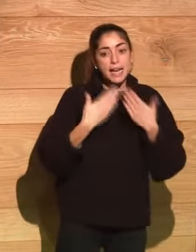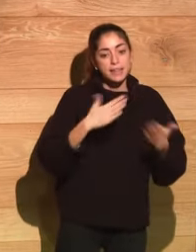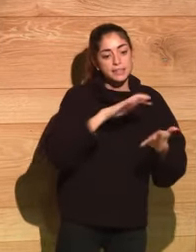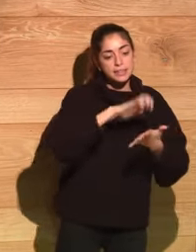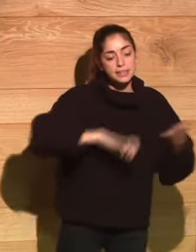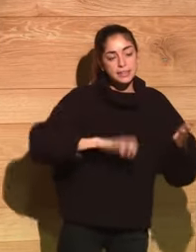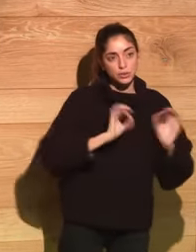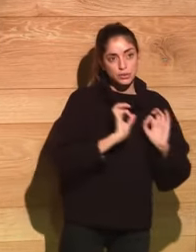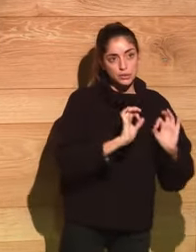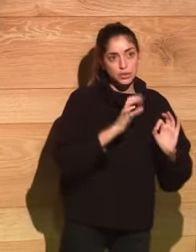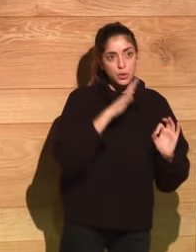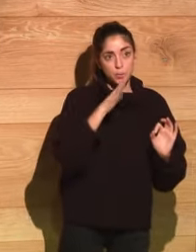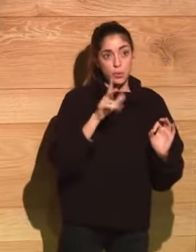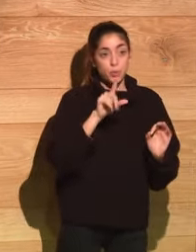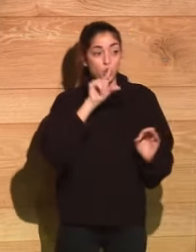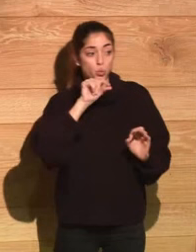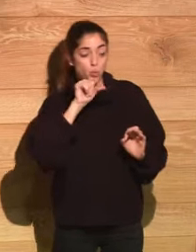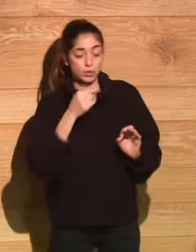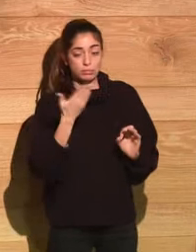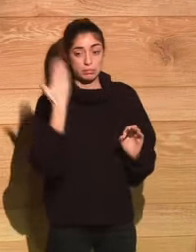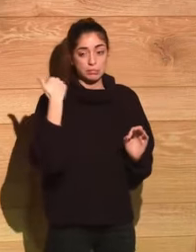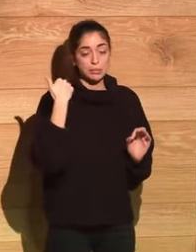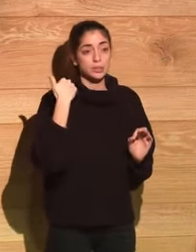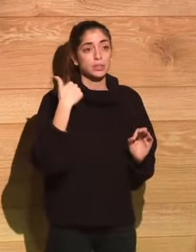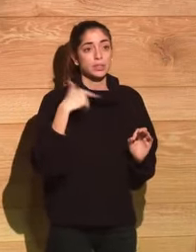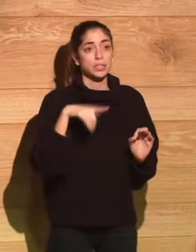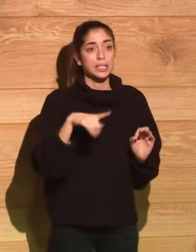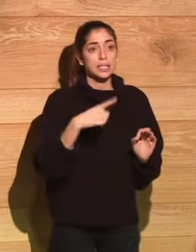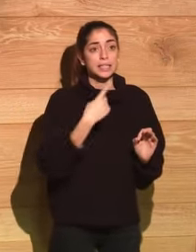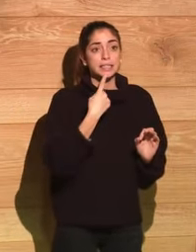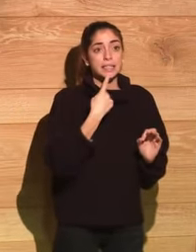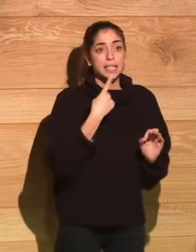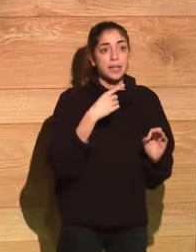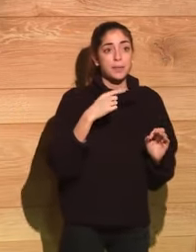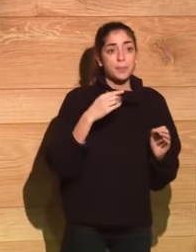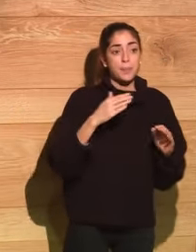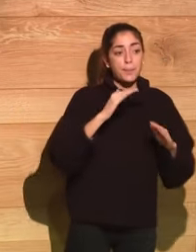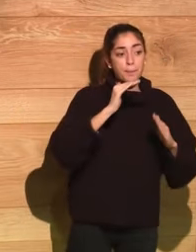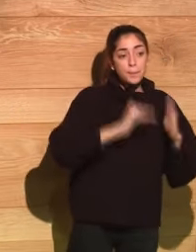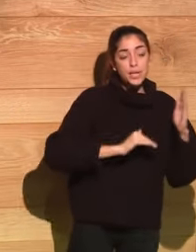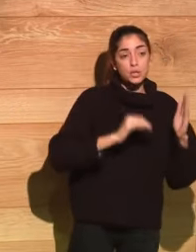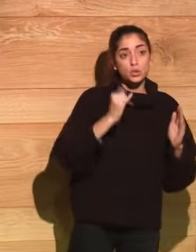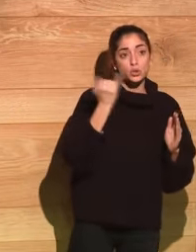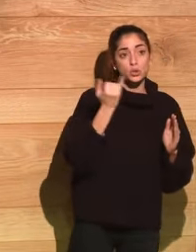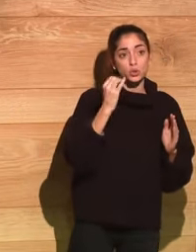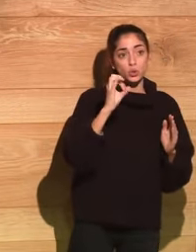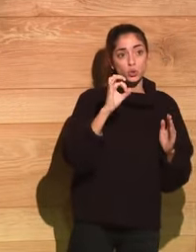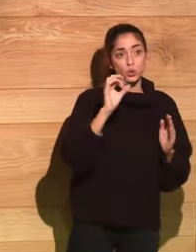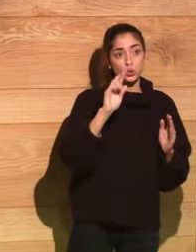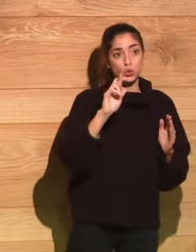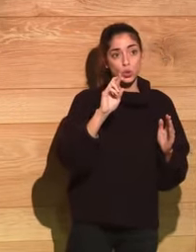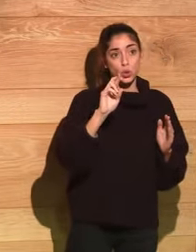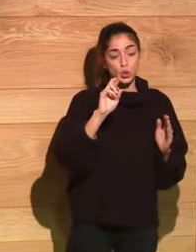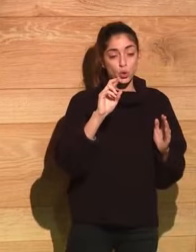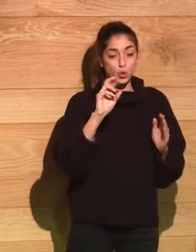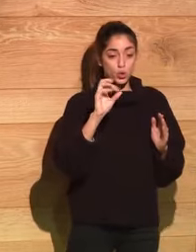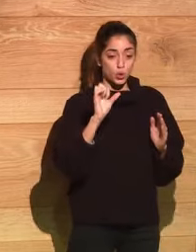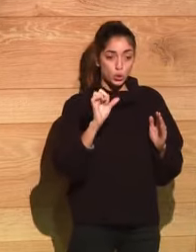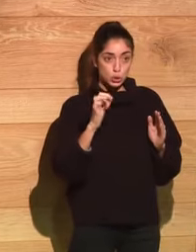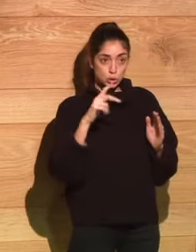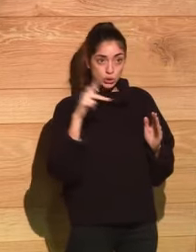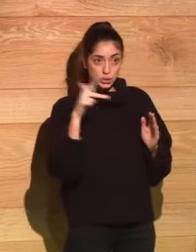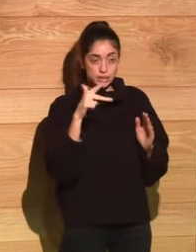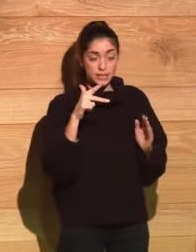otro día un tuit muy gracioso de una chica que decía menos George Bataille y más Rosa Chacel, ¿no? Me parece que